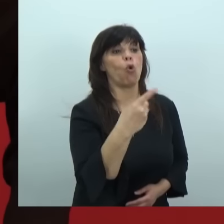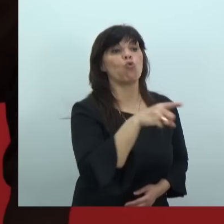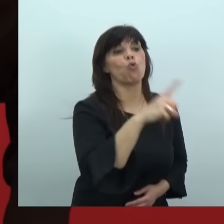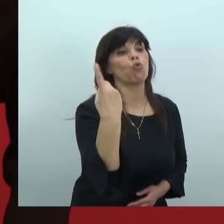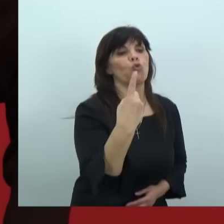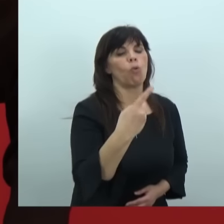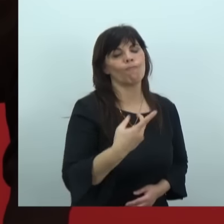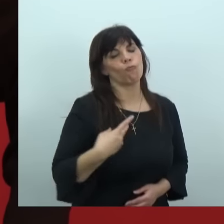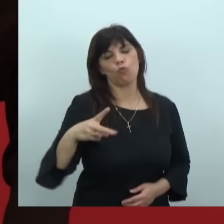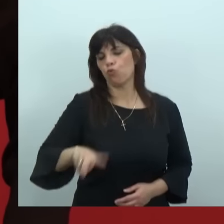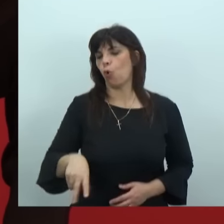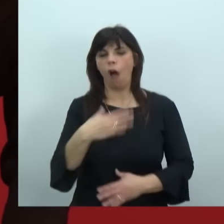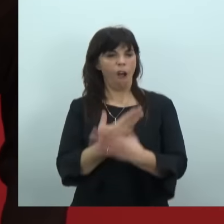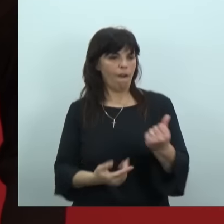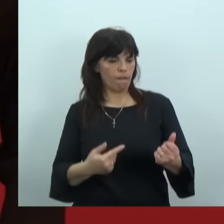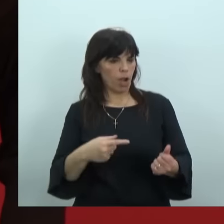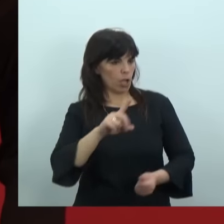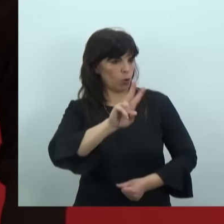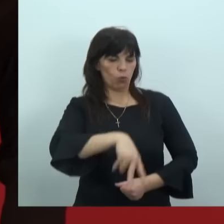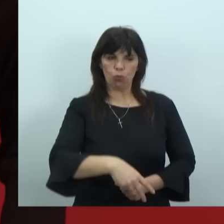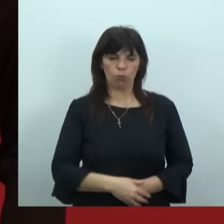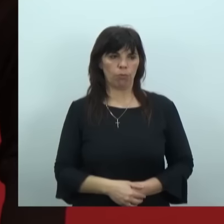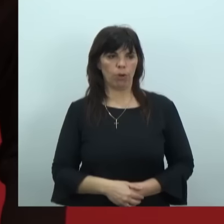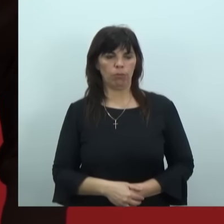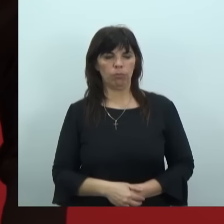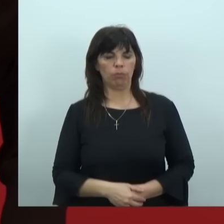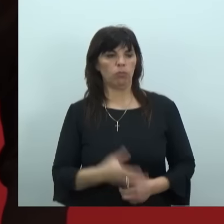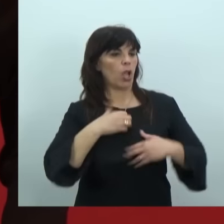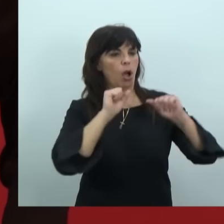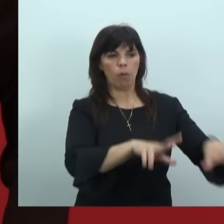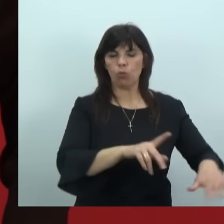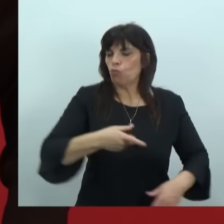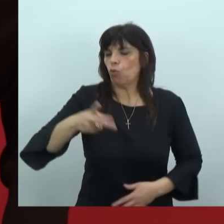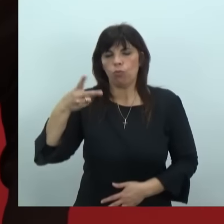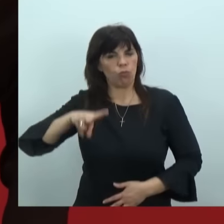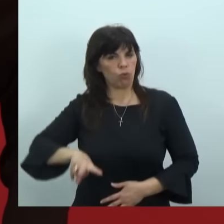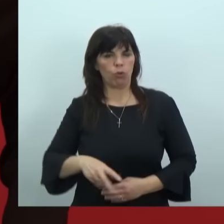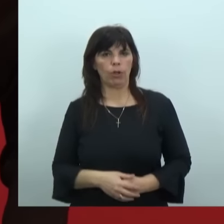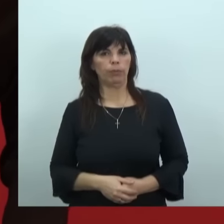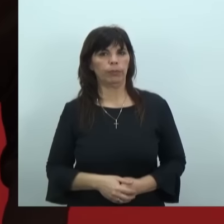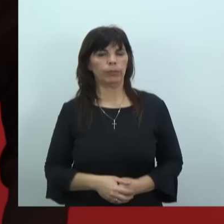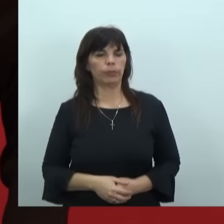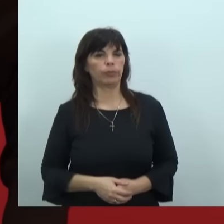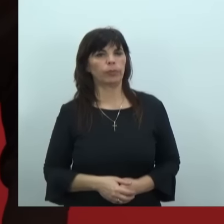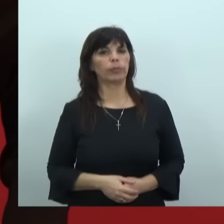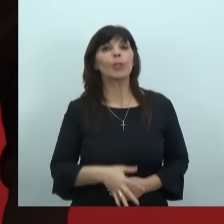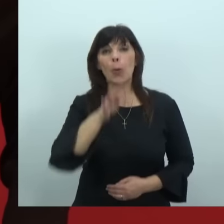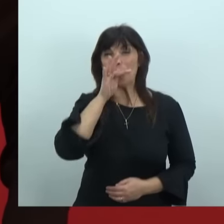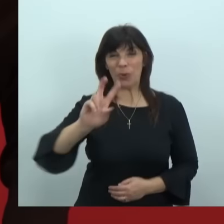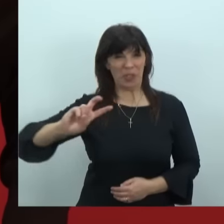a fallar. Jamás te voy a abandonar. Es una promesa de Dios. Déjame darte